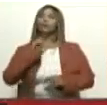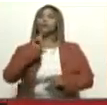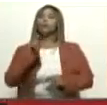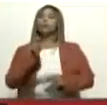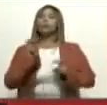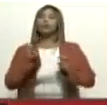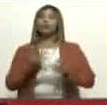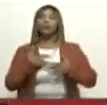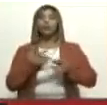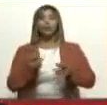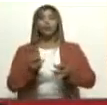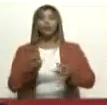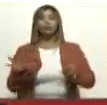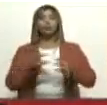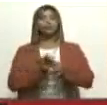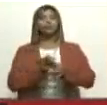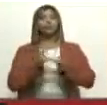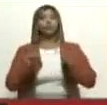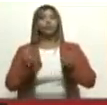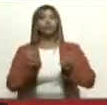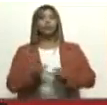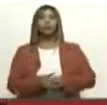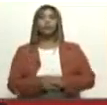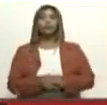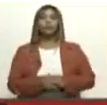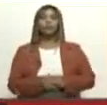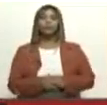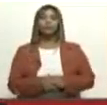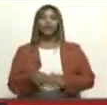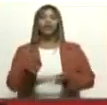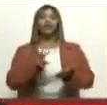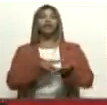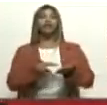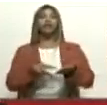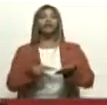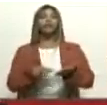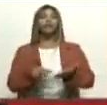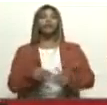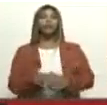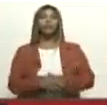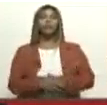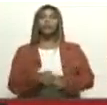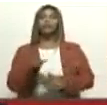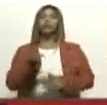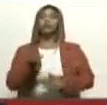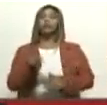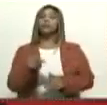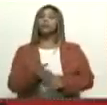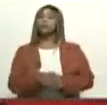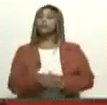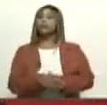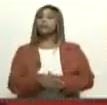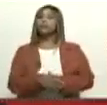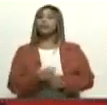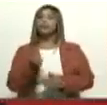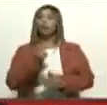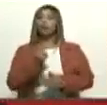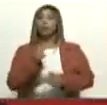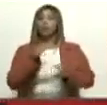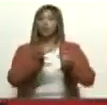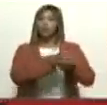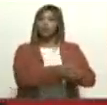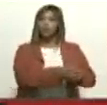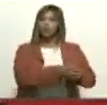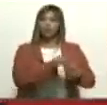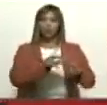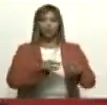bastante interesante y bien asociado al tema de que la lectura, no, además del tema de que no es para una sola élite, también